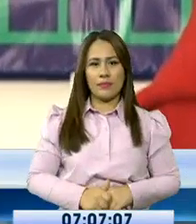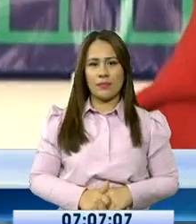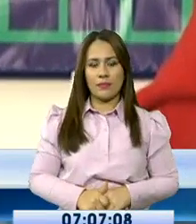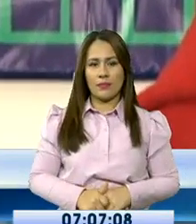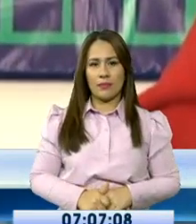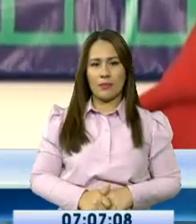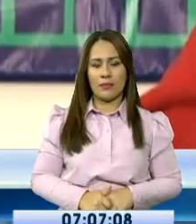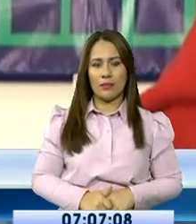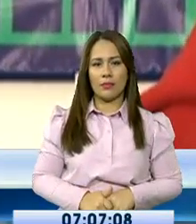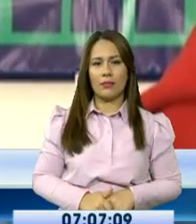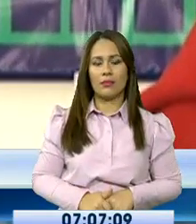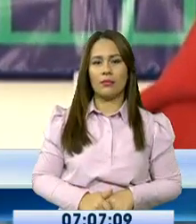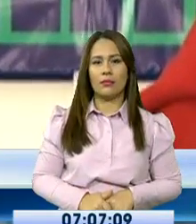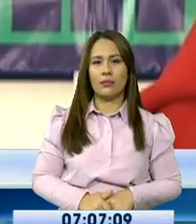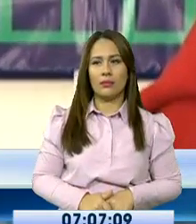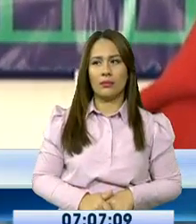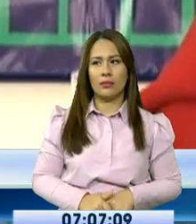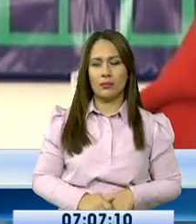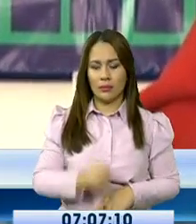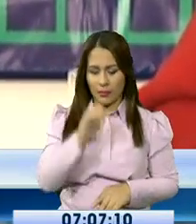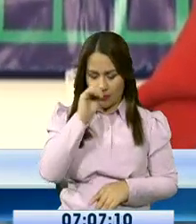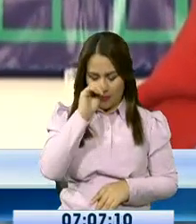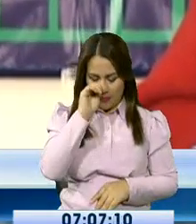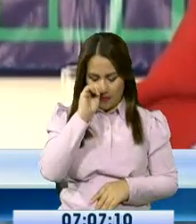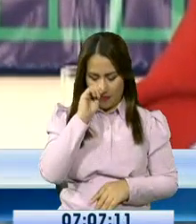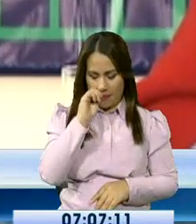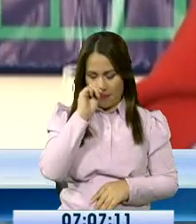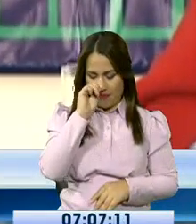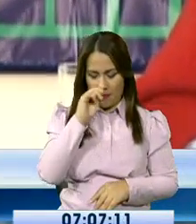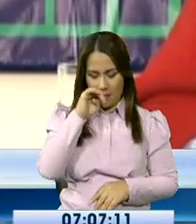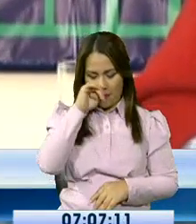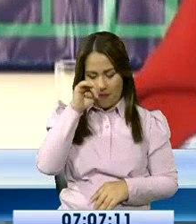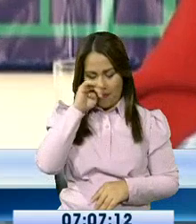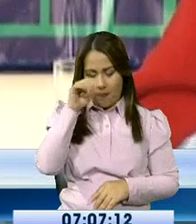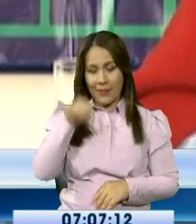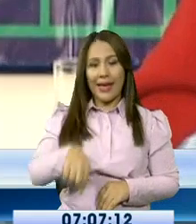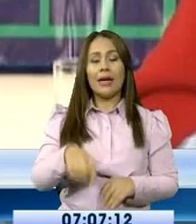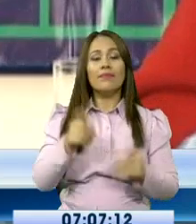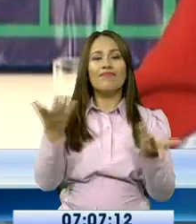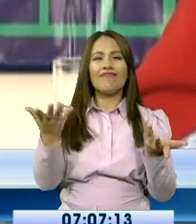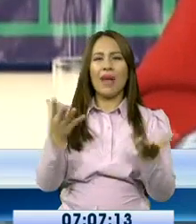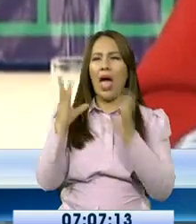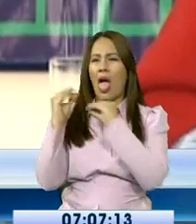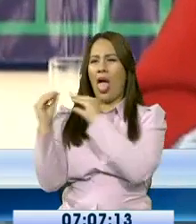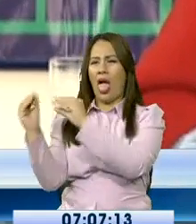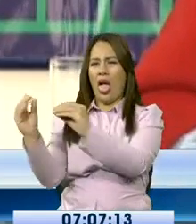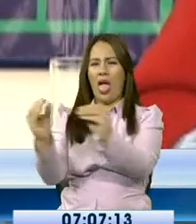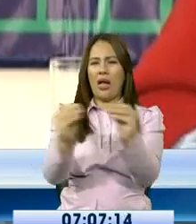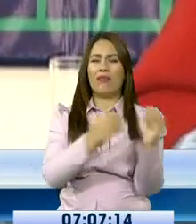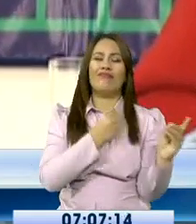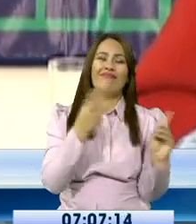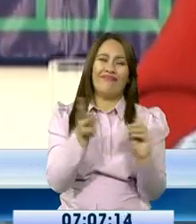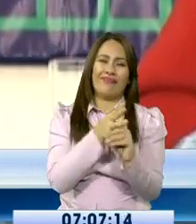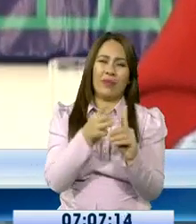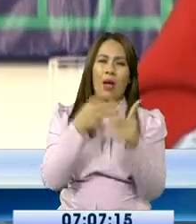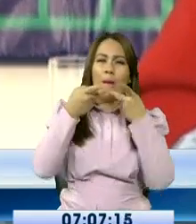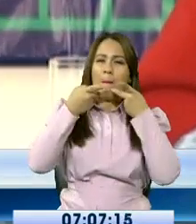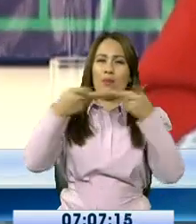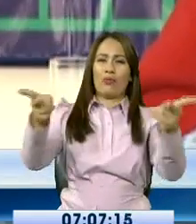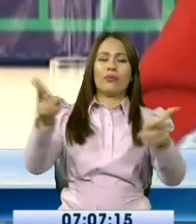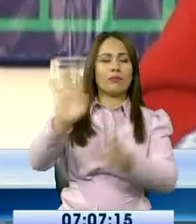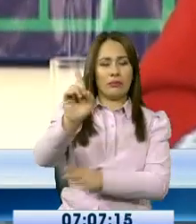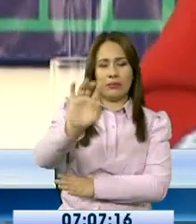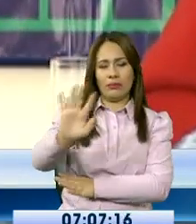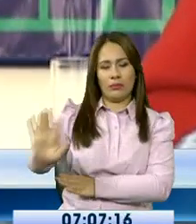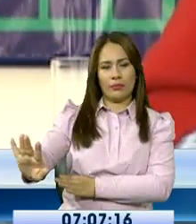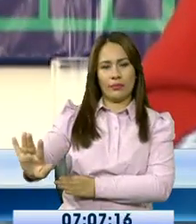se considera juicios contra la libertad de expresión, contra la libertad de manifestarse libremente. La idea